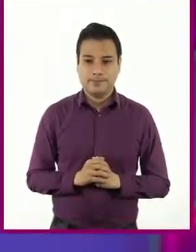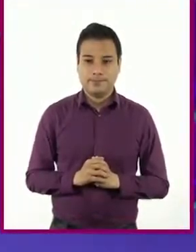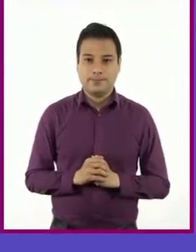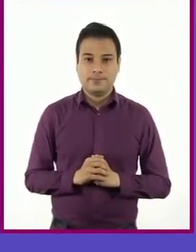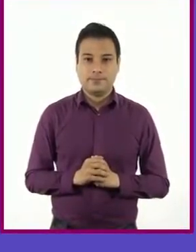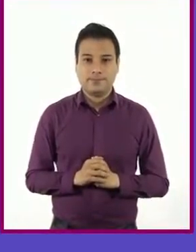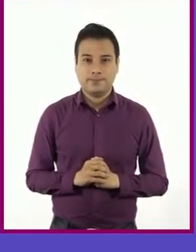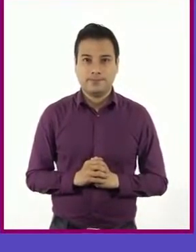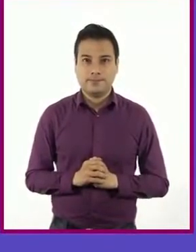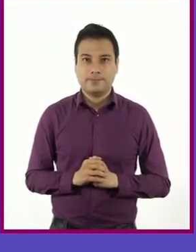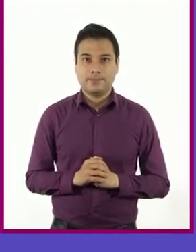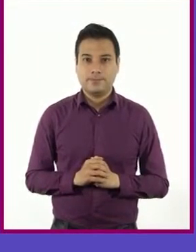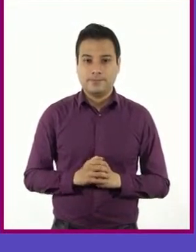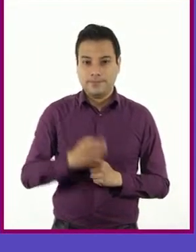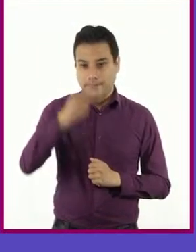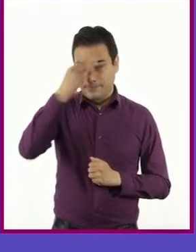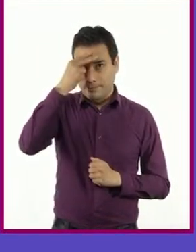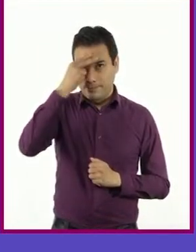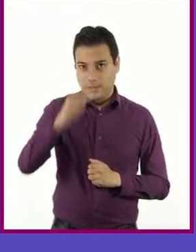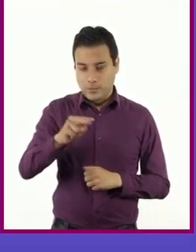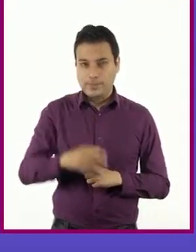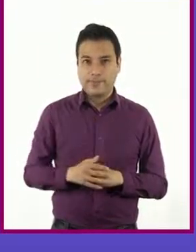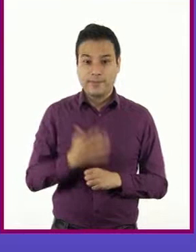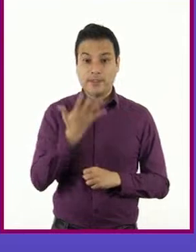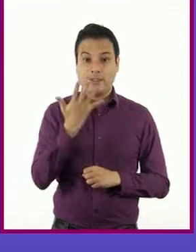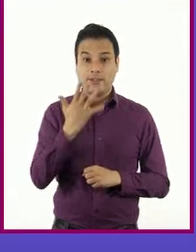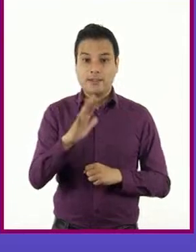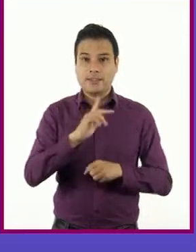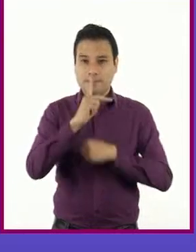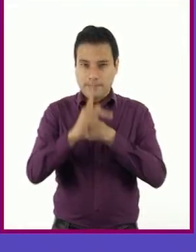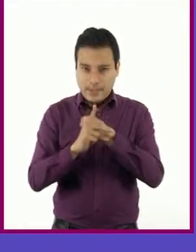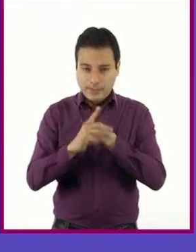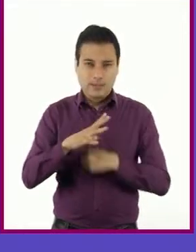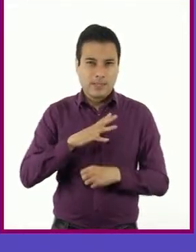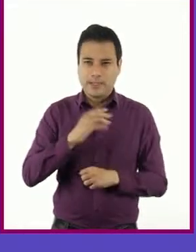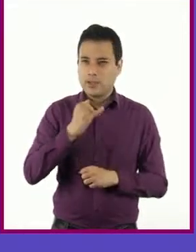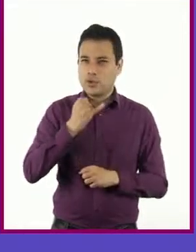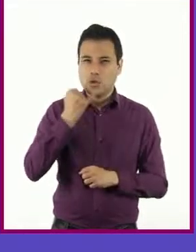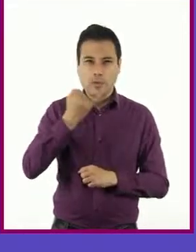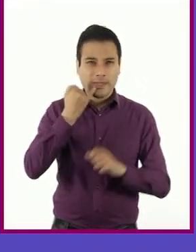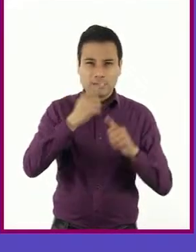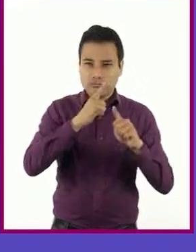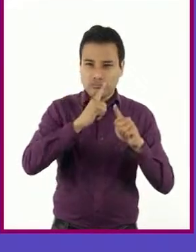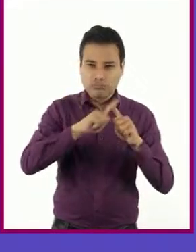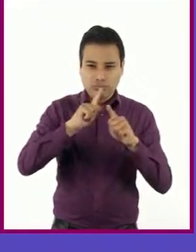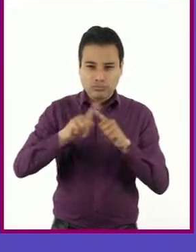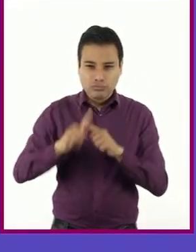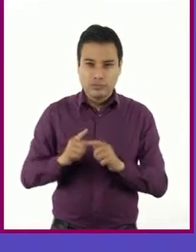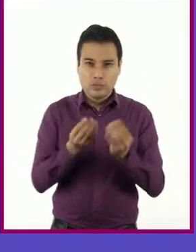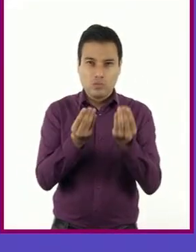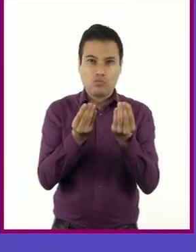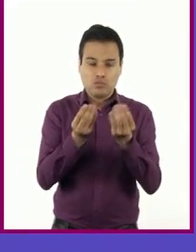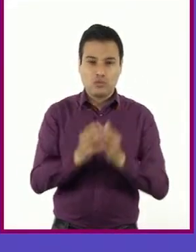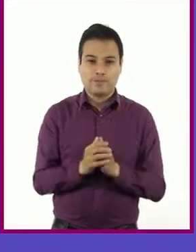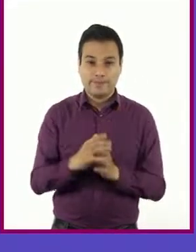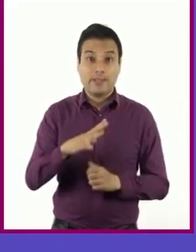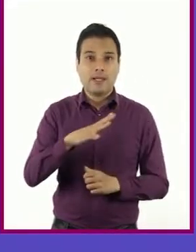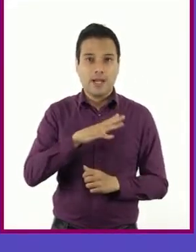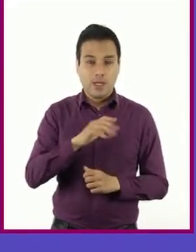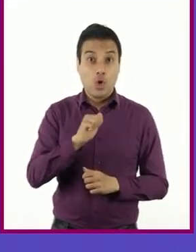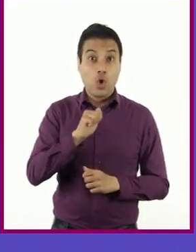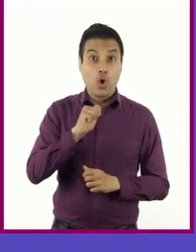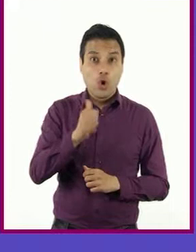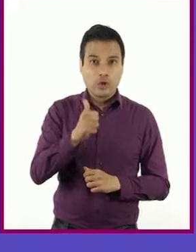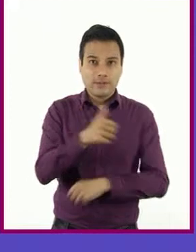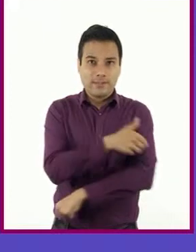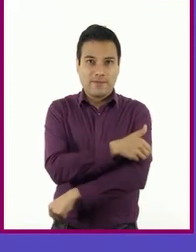México es uno de los 10 países con mayor diversidad lingüística del mundo. En nuestro país existen 11 familias lingüísticas